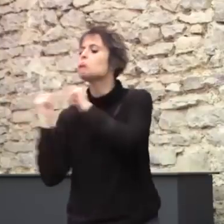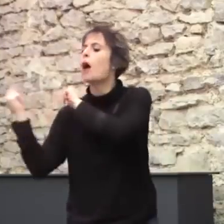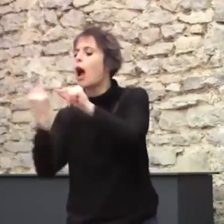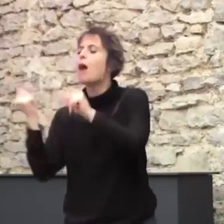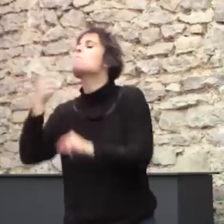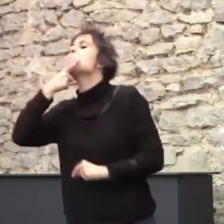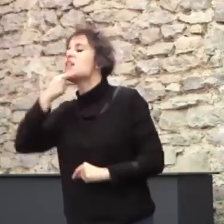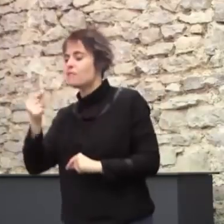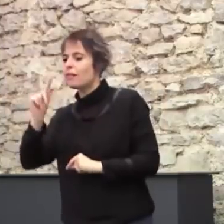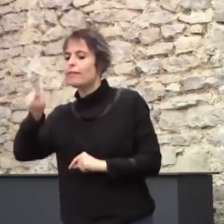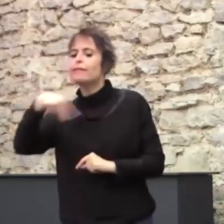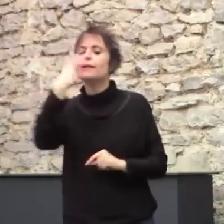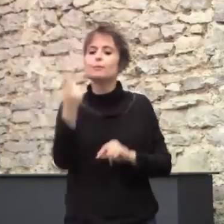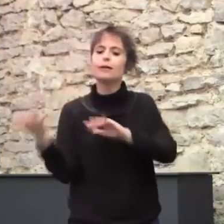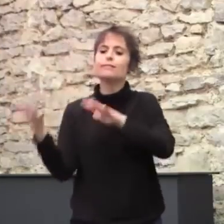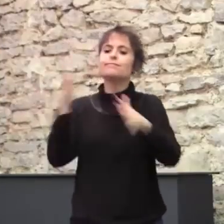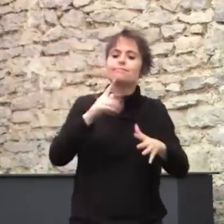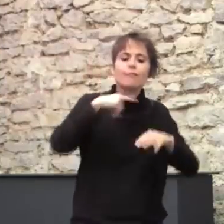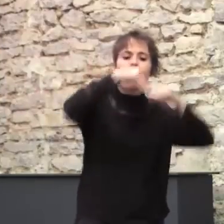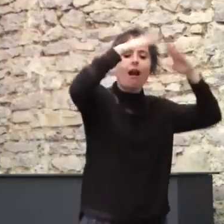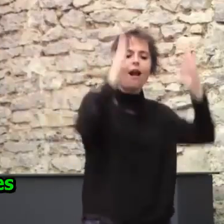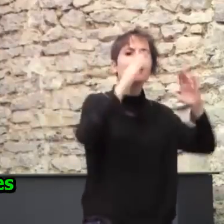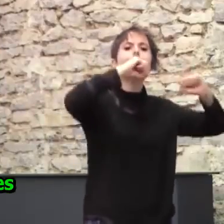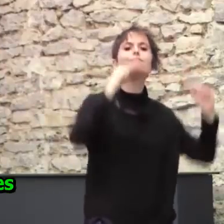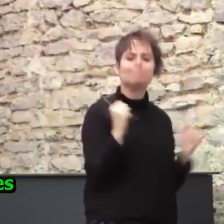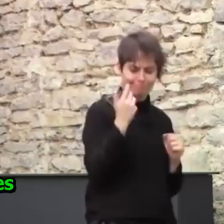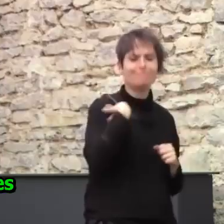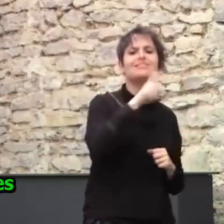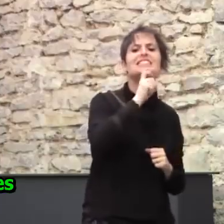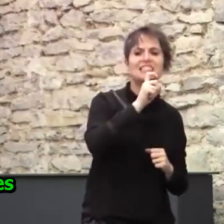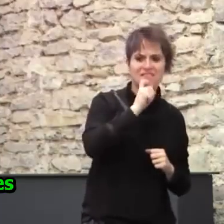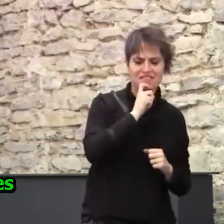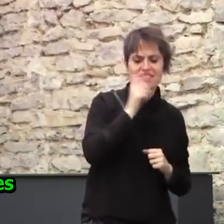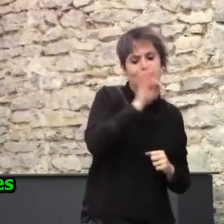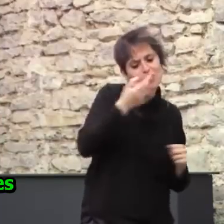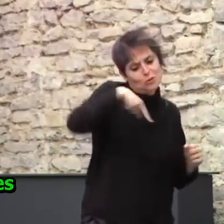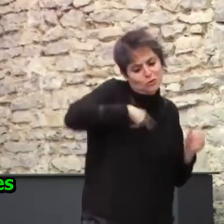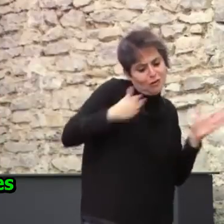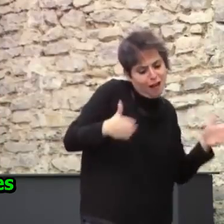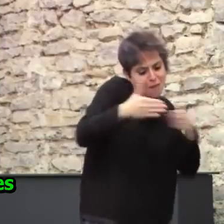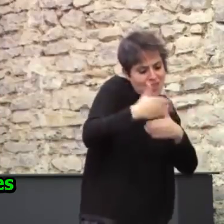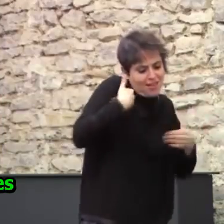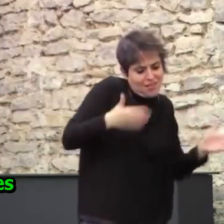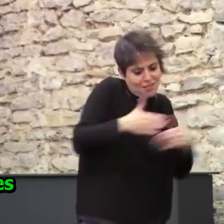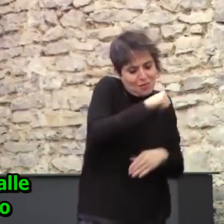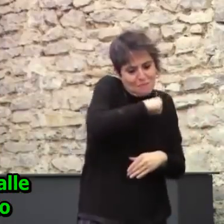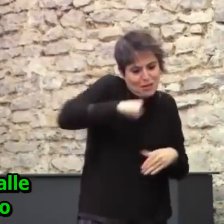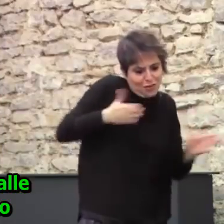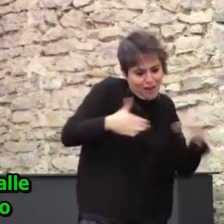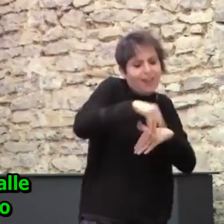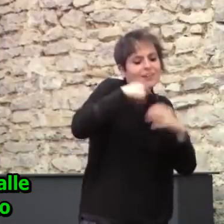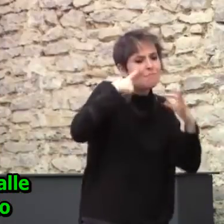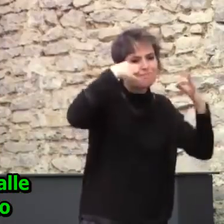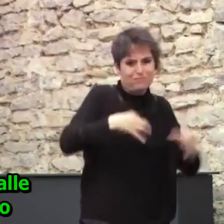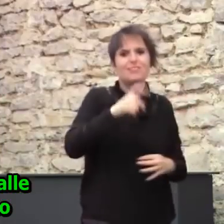ver todo más fácil, pero luego nos cuesta mucho llevarlo a la cama y también llevarlo a las relaciones que tenemos personales.